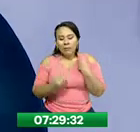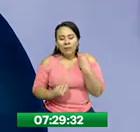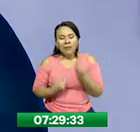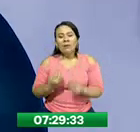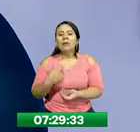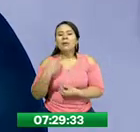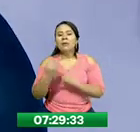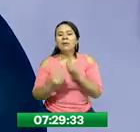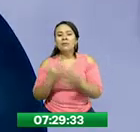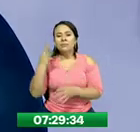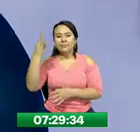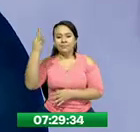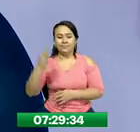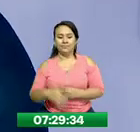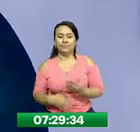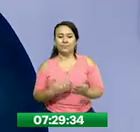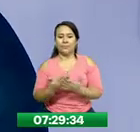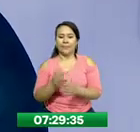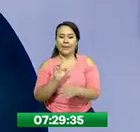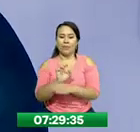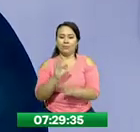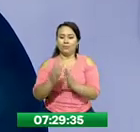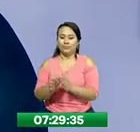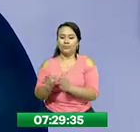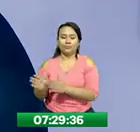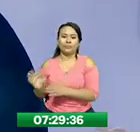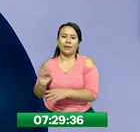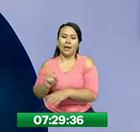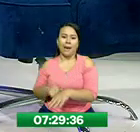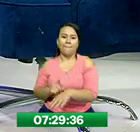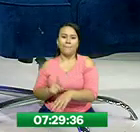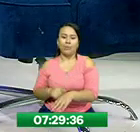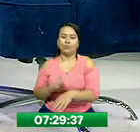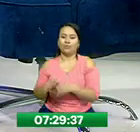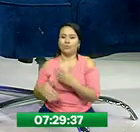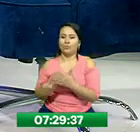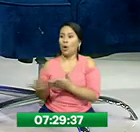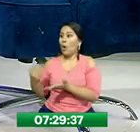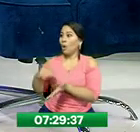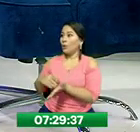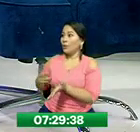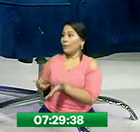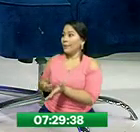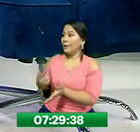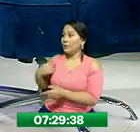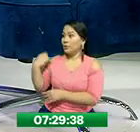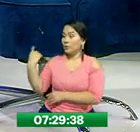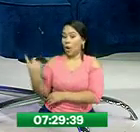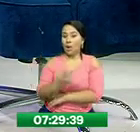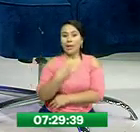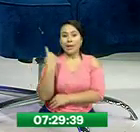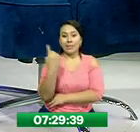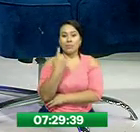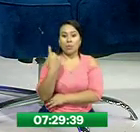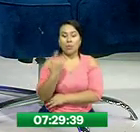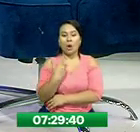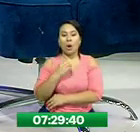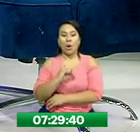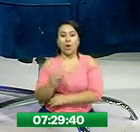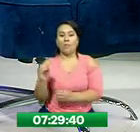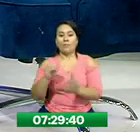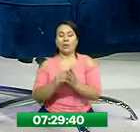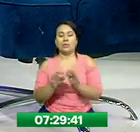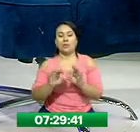los ecuatorianos y va a seguir siendo de todos los ecuatorianos en el tiempo. ¿Imposible poder hacerlo de manera individual sin la necesidad de concesionar al